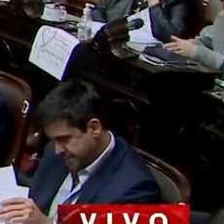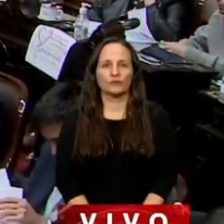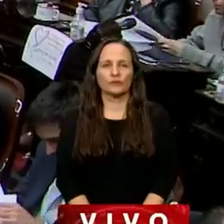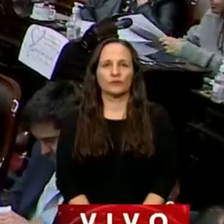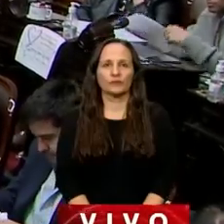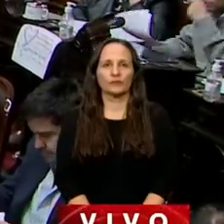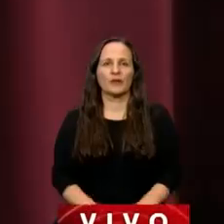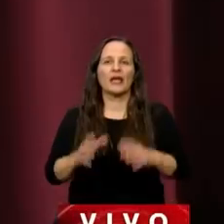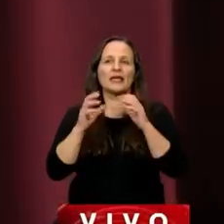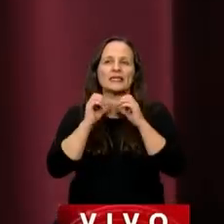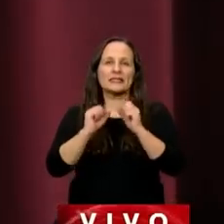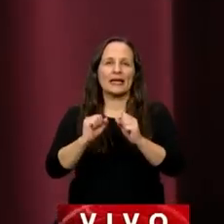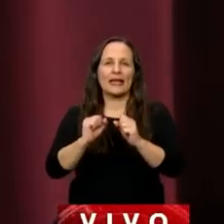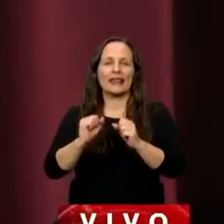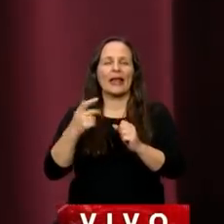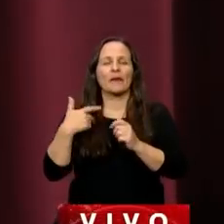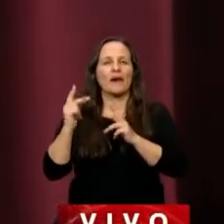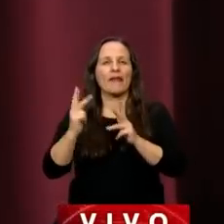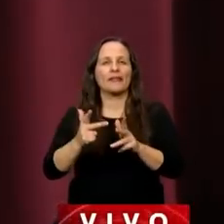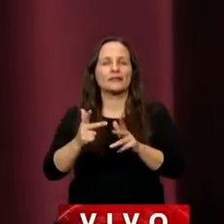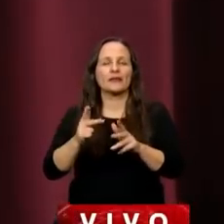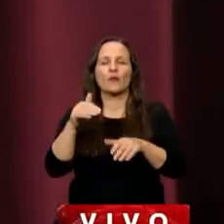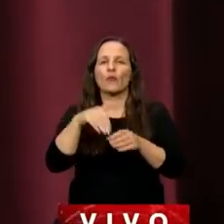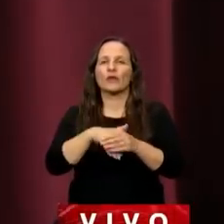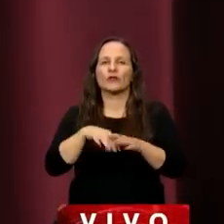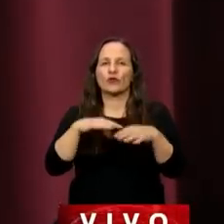Por secretaría se dará lectura del resultado de la votación.